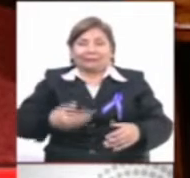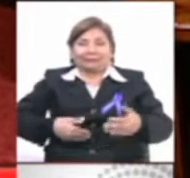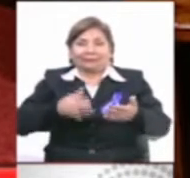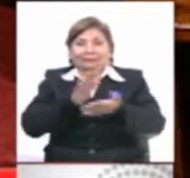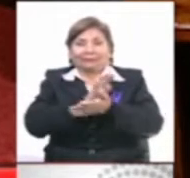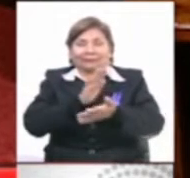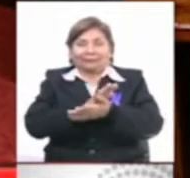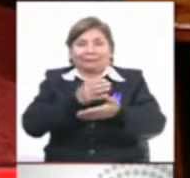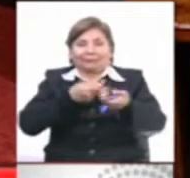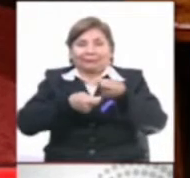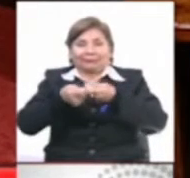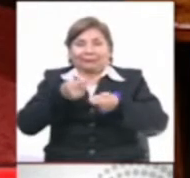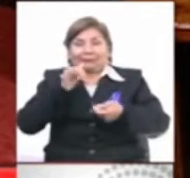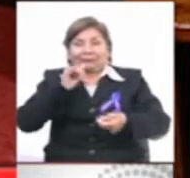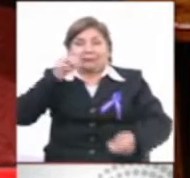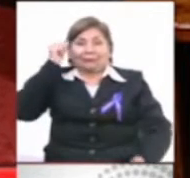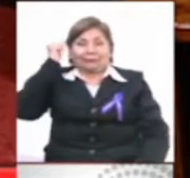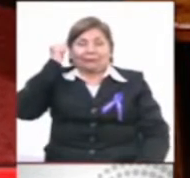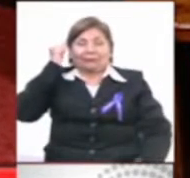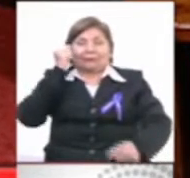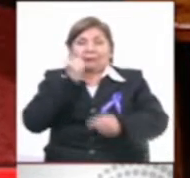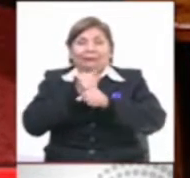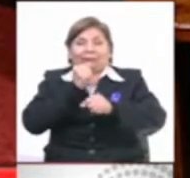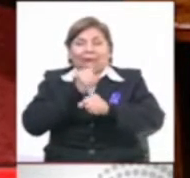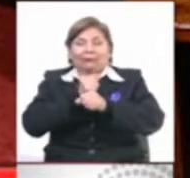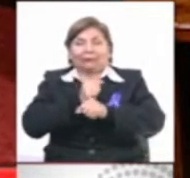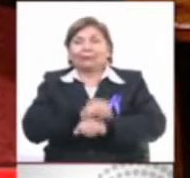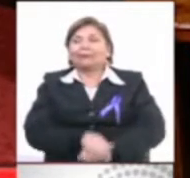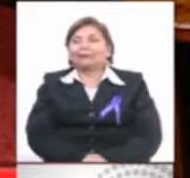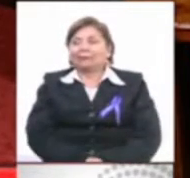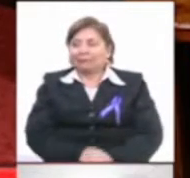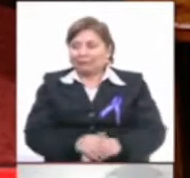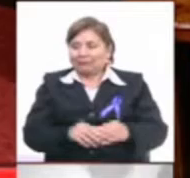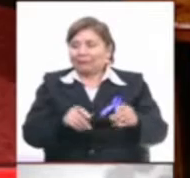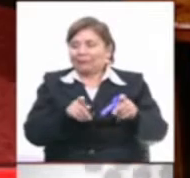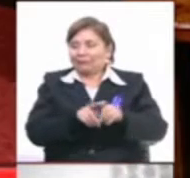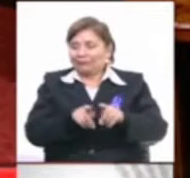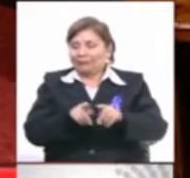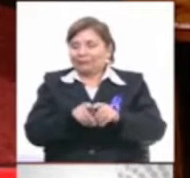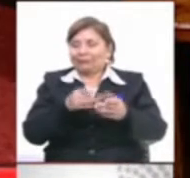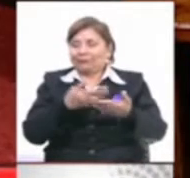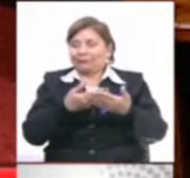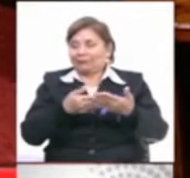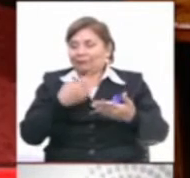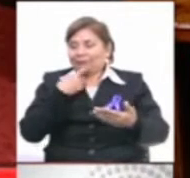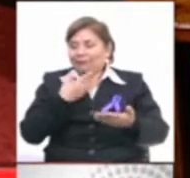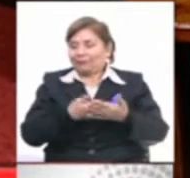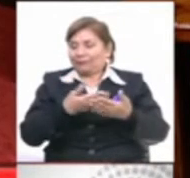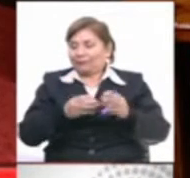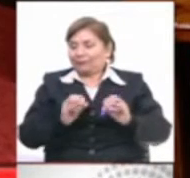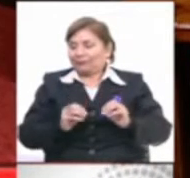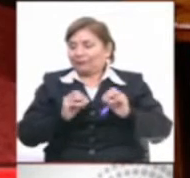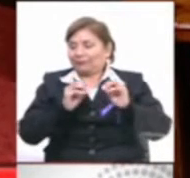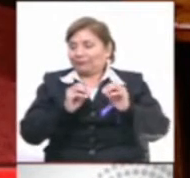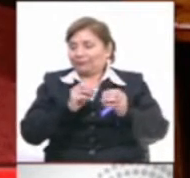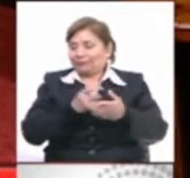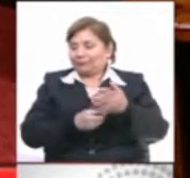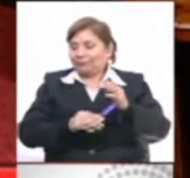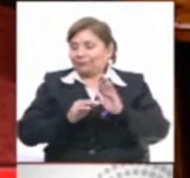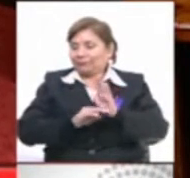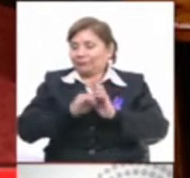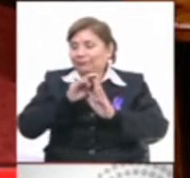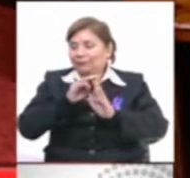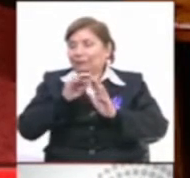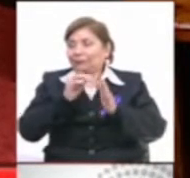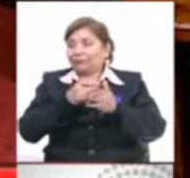administración financiera y los derechos de los trabajadores. También debe resaltarse que se ha habilitado la elevación